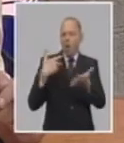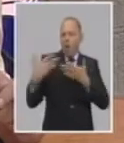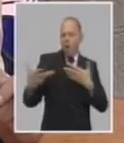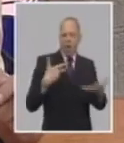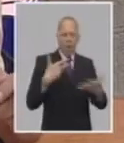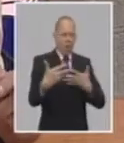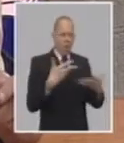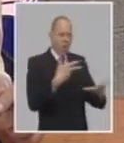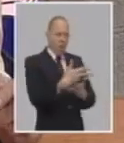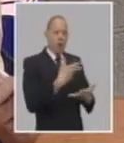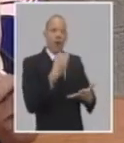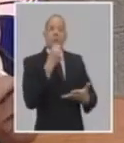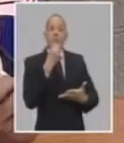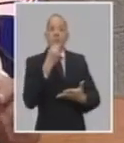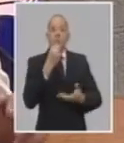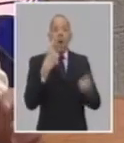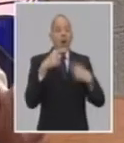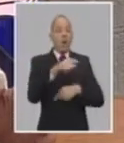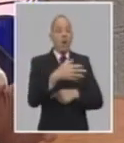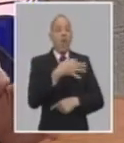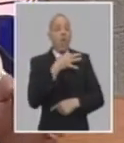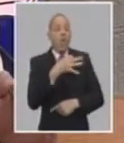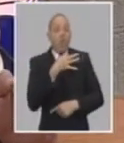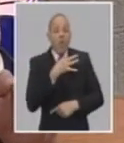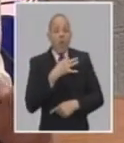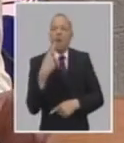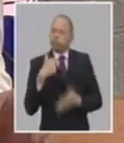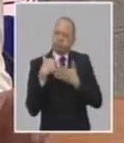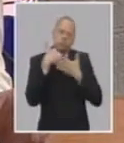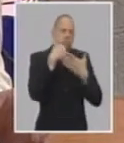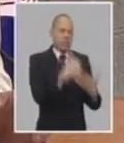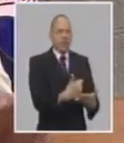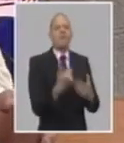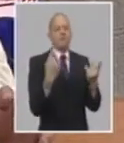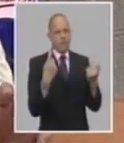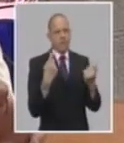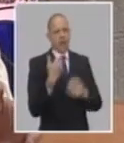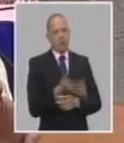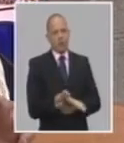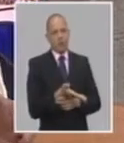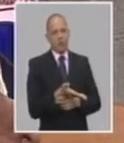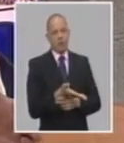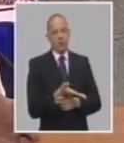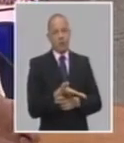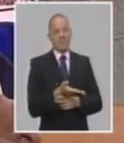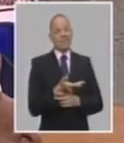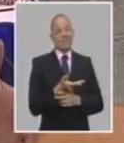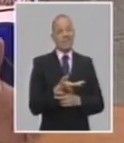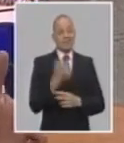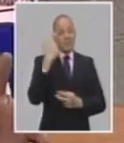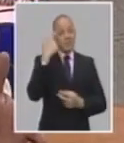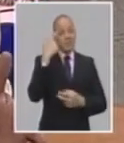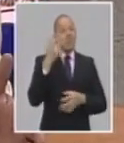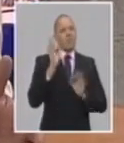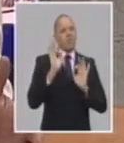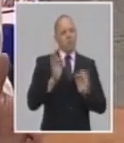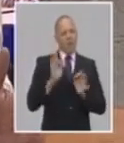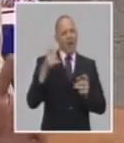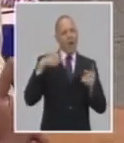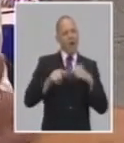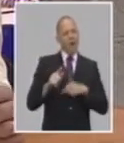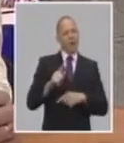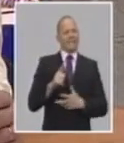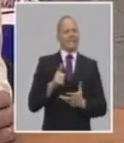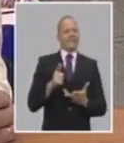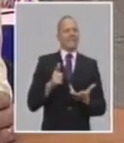además apoyar a las naciones que lo necesiten. Y recordaba cuánto cuestionamiento hay a las brigadas médicas cubanas